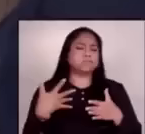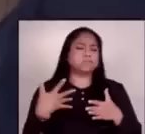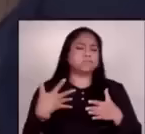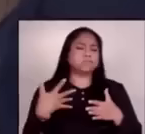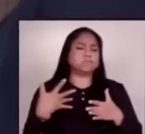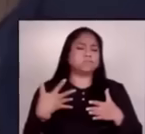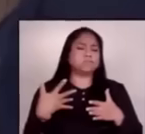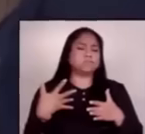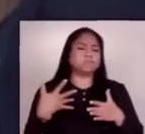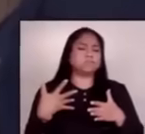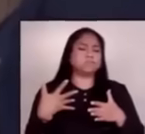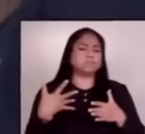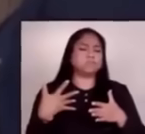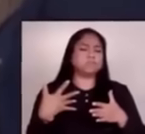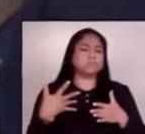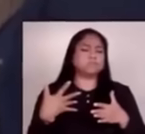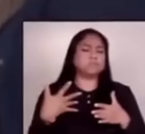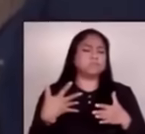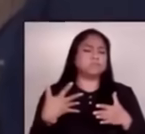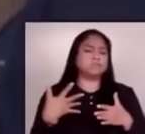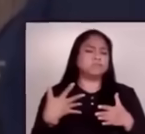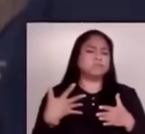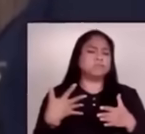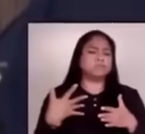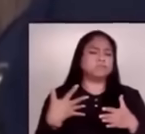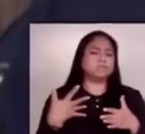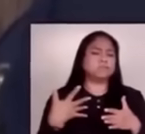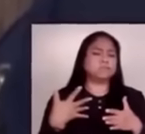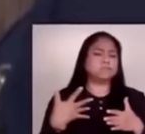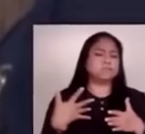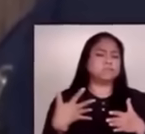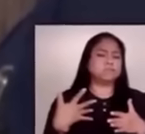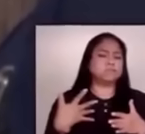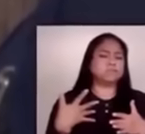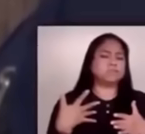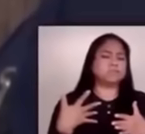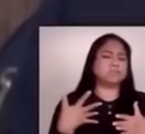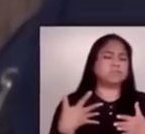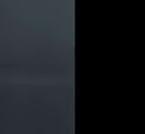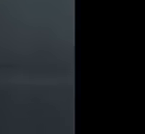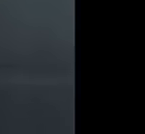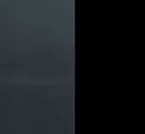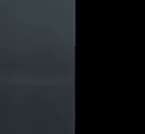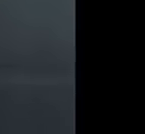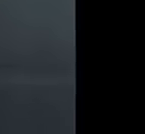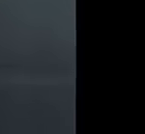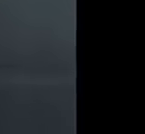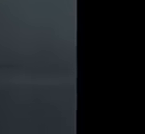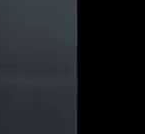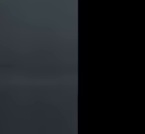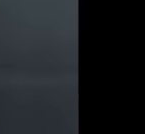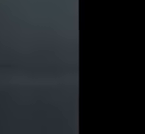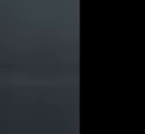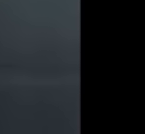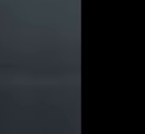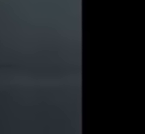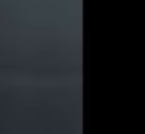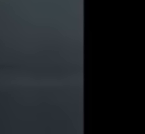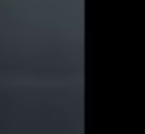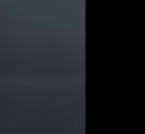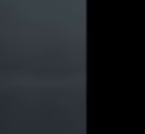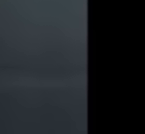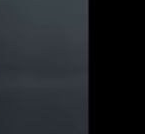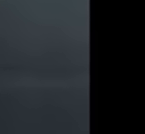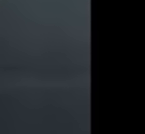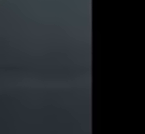las 2:20 para poderlo contestar, lo que demuestra un acto que a criterio personal es de mala fe